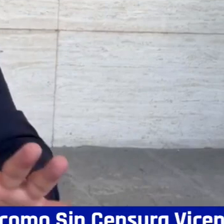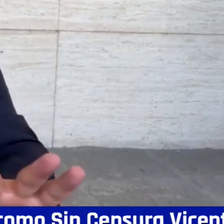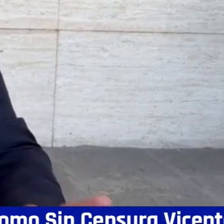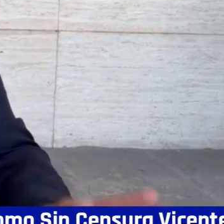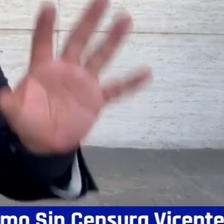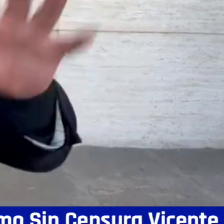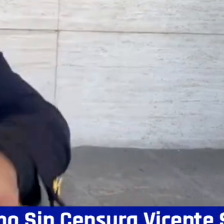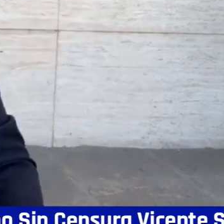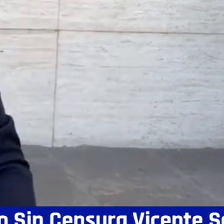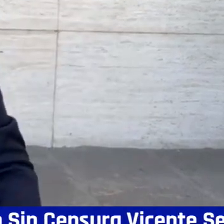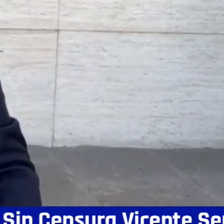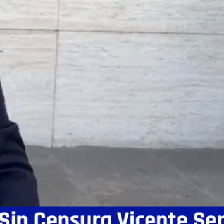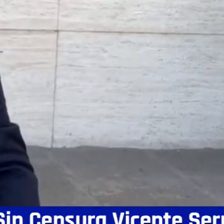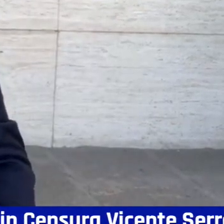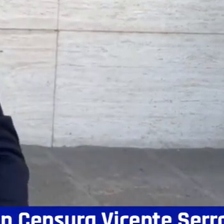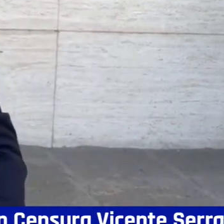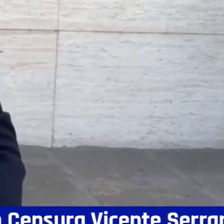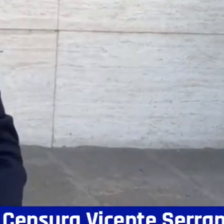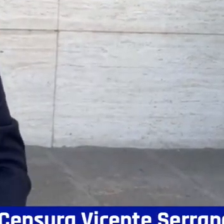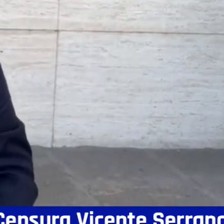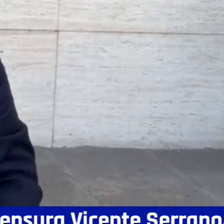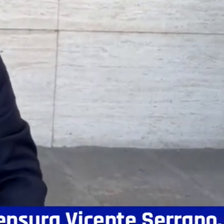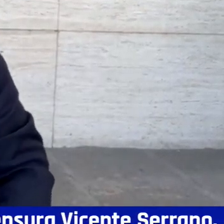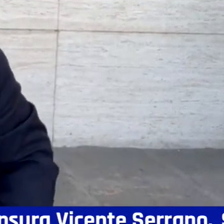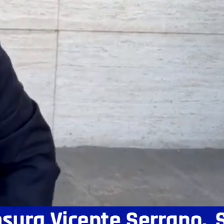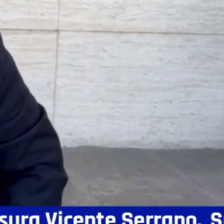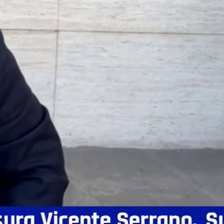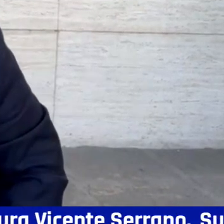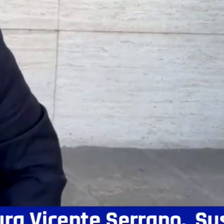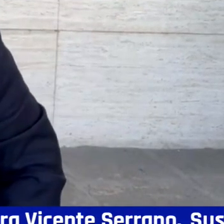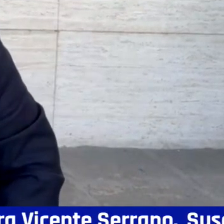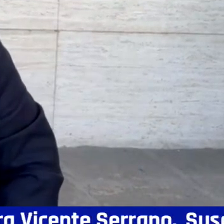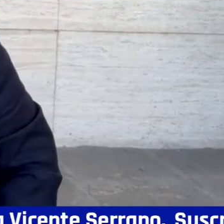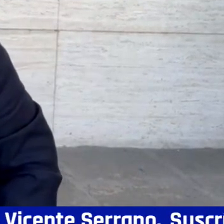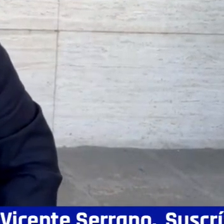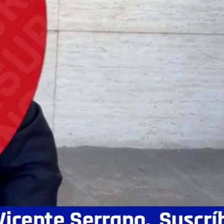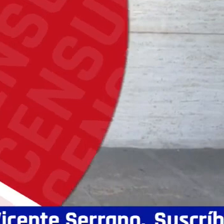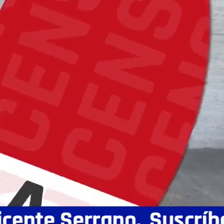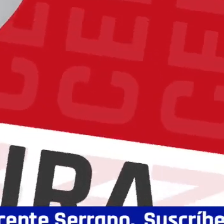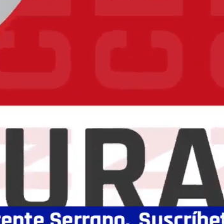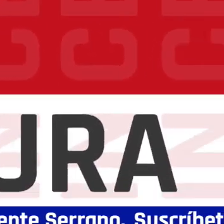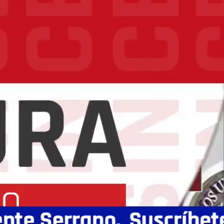declaraciones del presidente y ya que me dé su opinión meme y ramiro